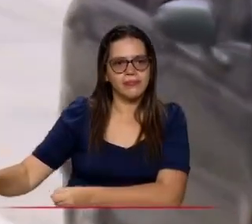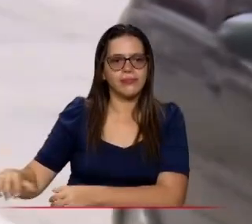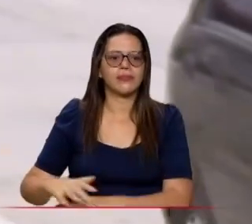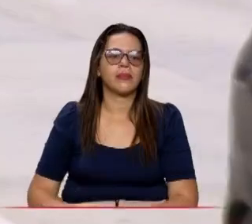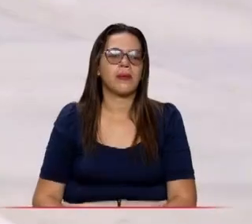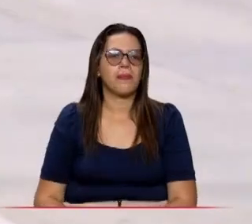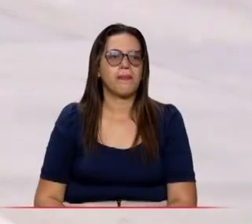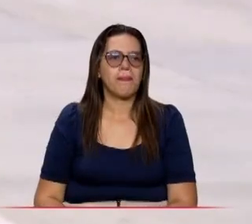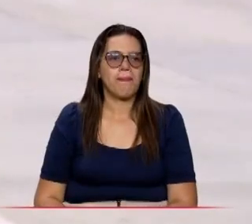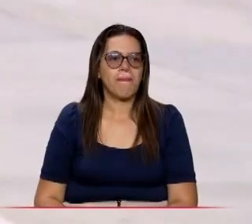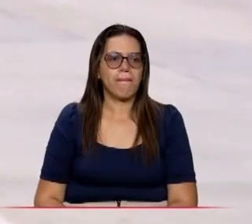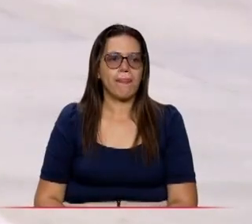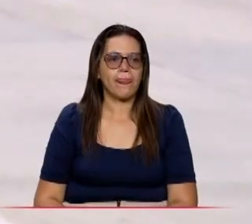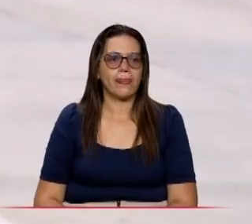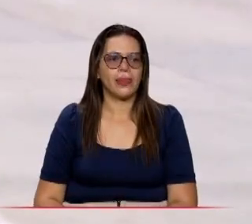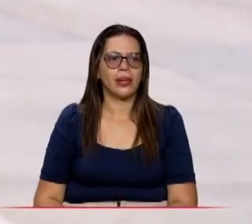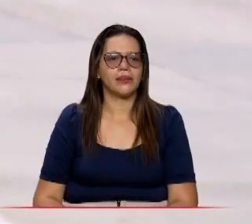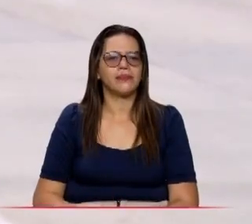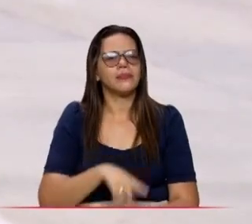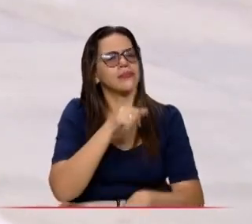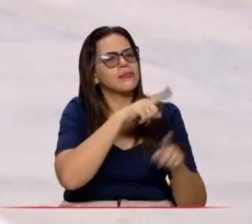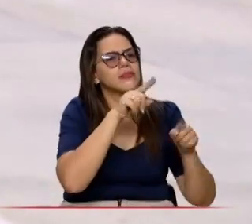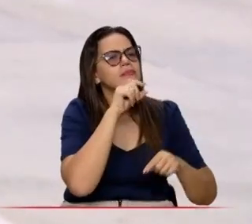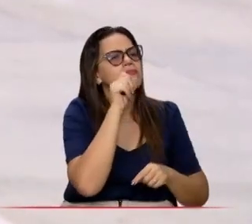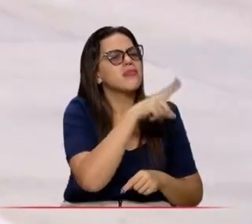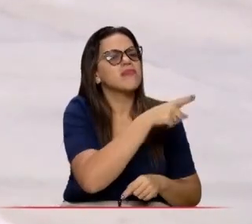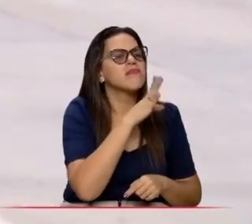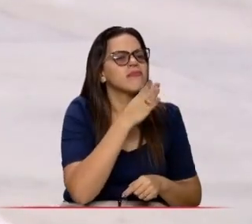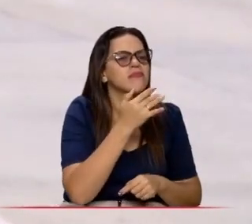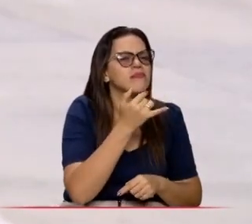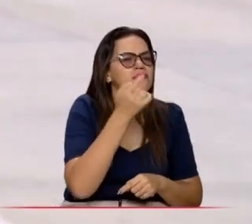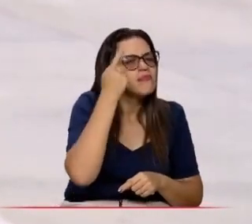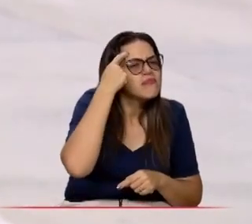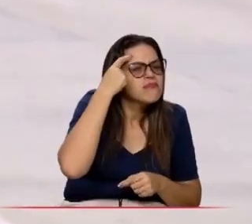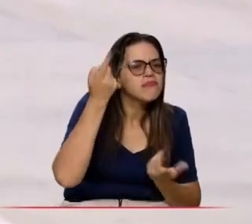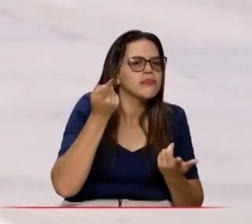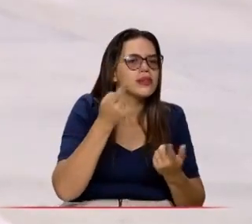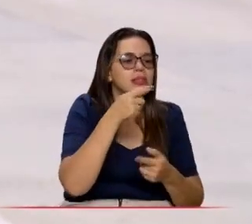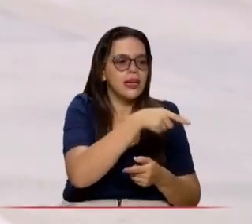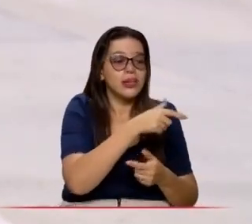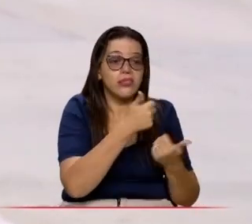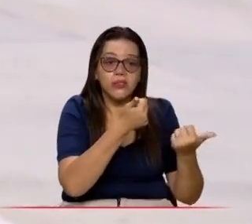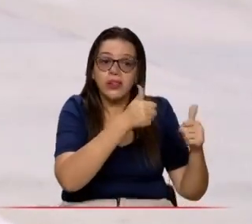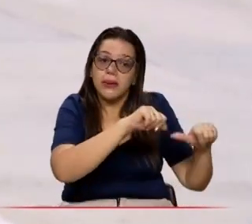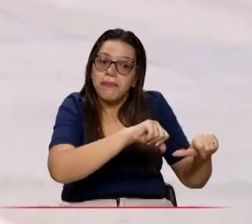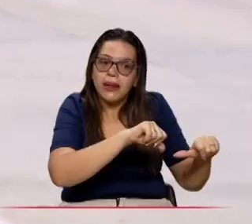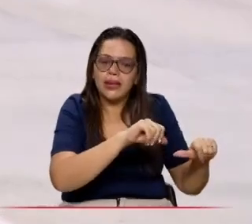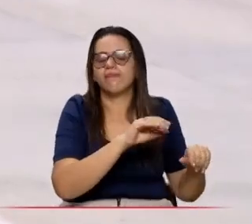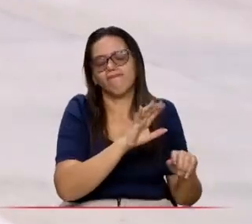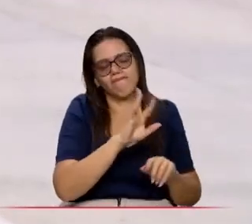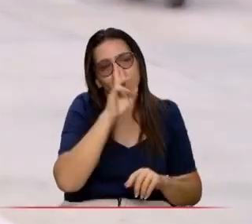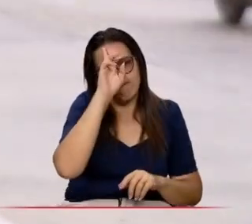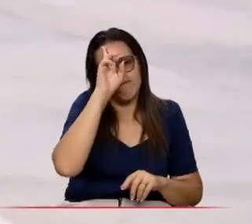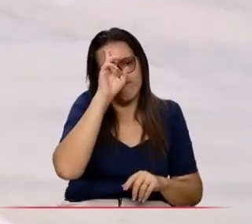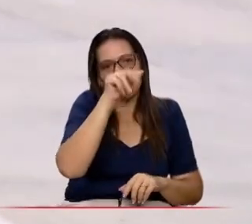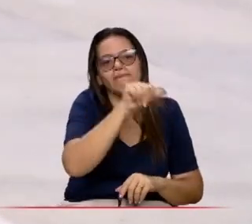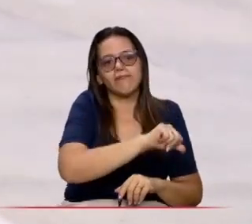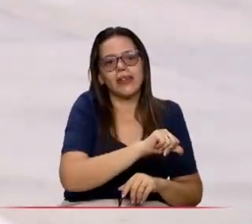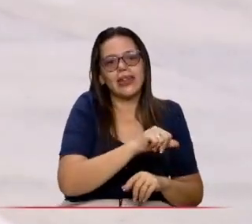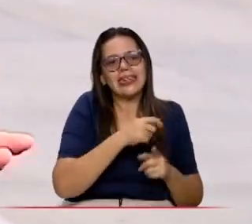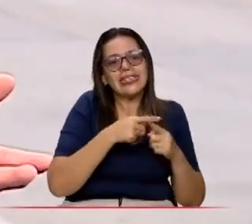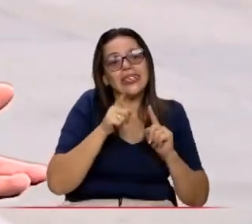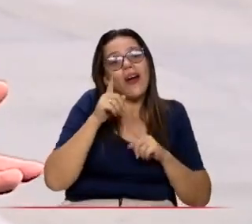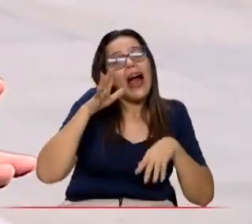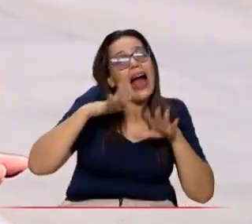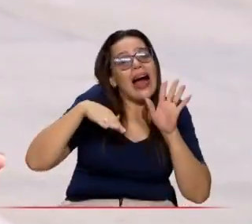Le preguntamos a algunos conductores qué opinan de esta conducta. Aunque afirman que está mal hecho, aceptan haber realizado alguna vez esta